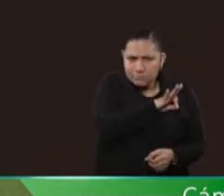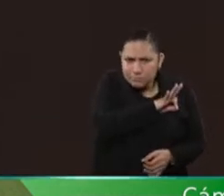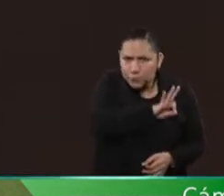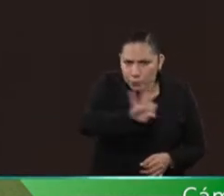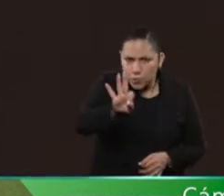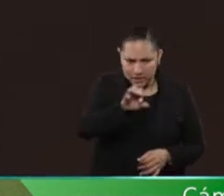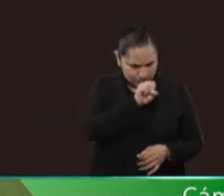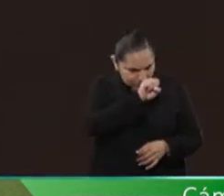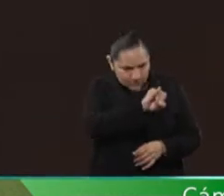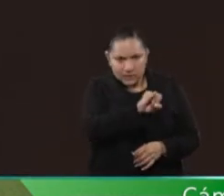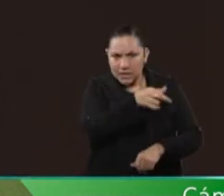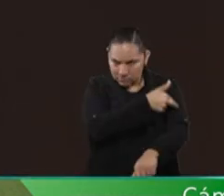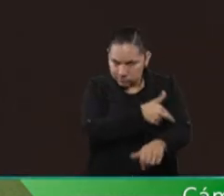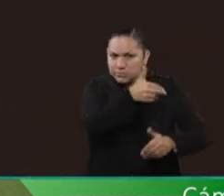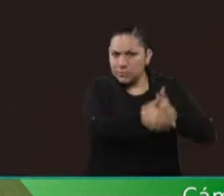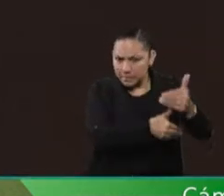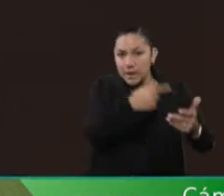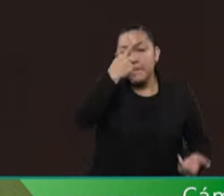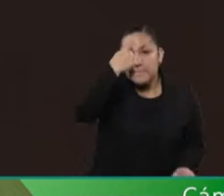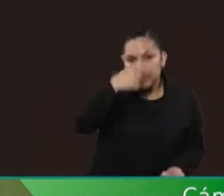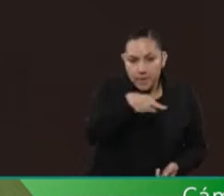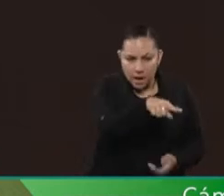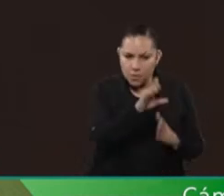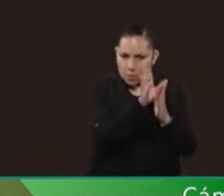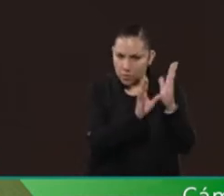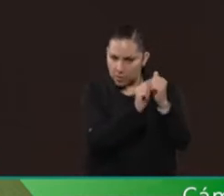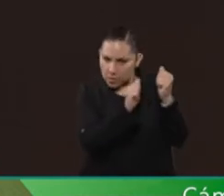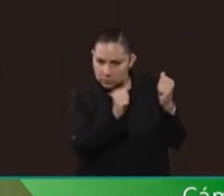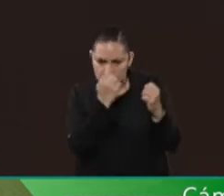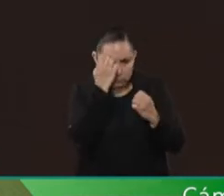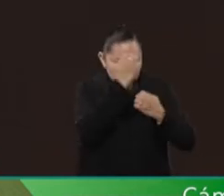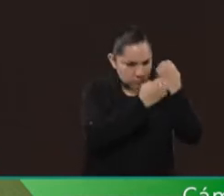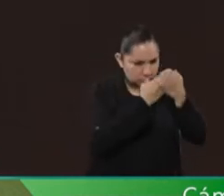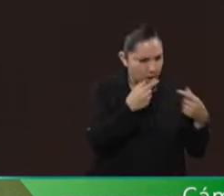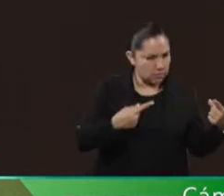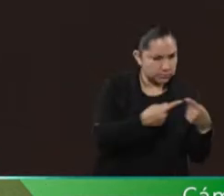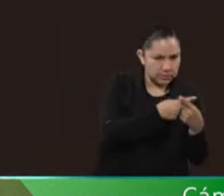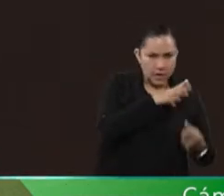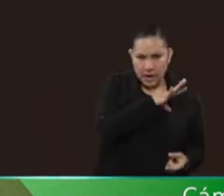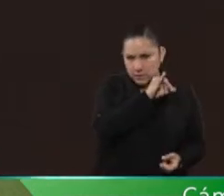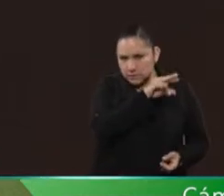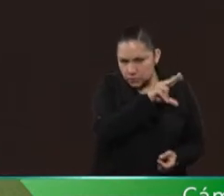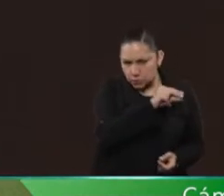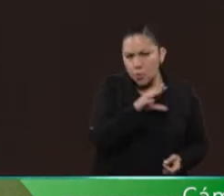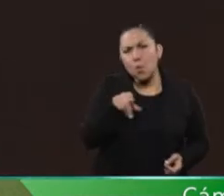incluso la inconvencionalidad de una disposición de observancia